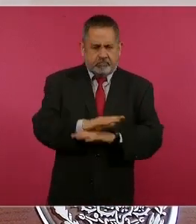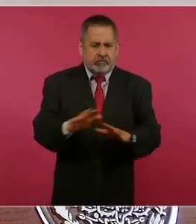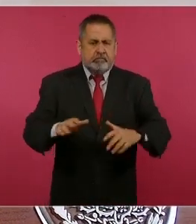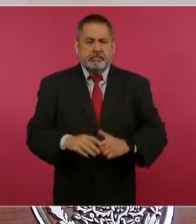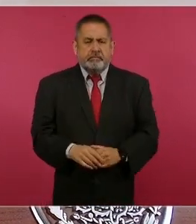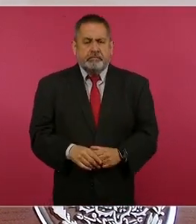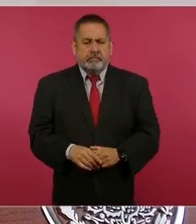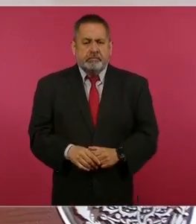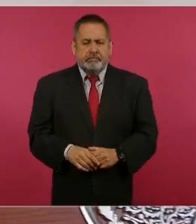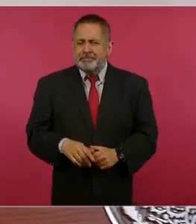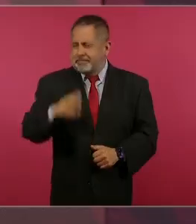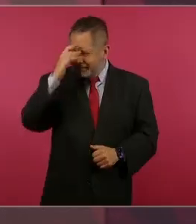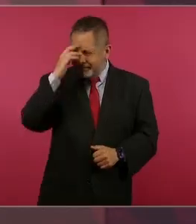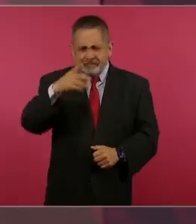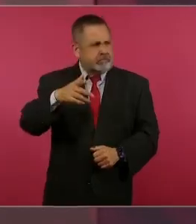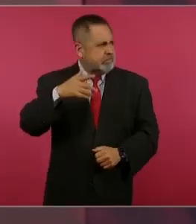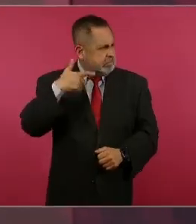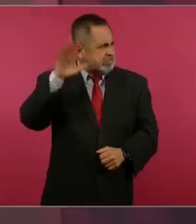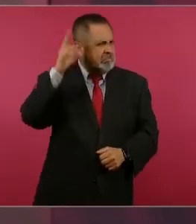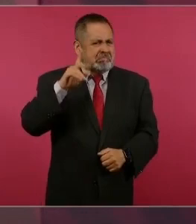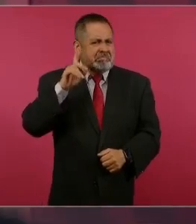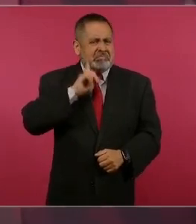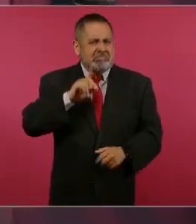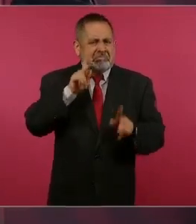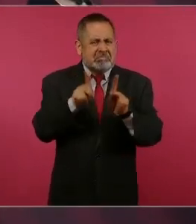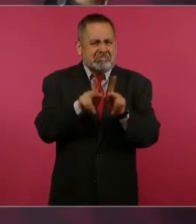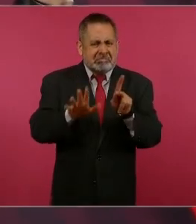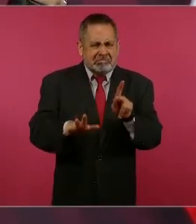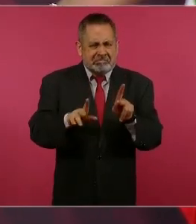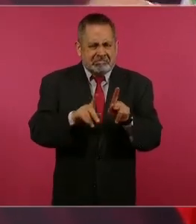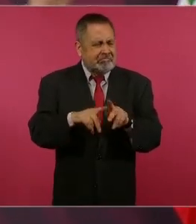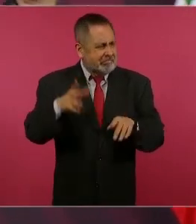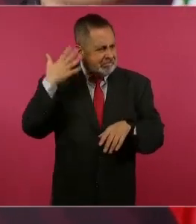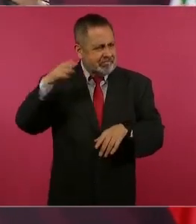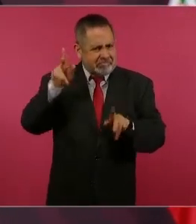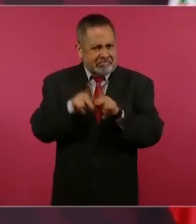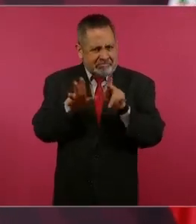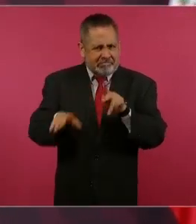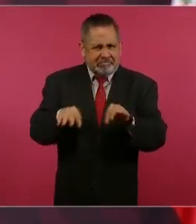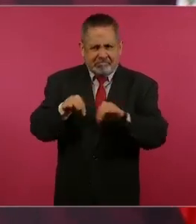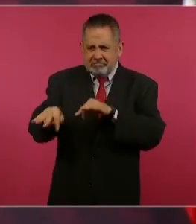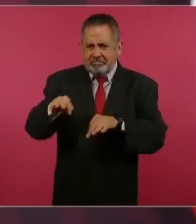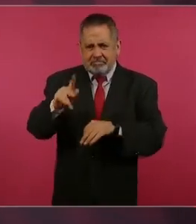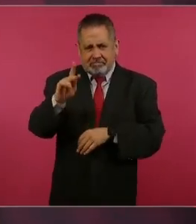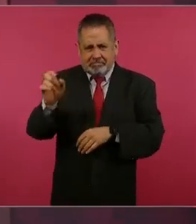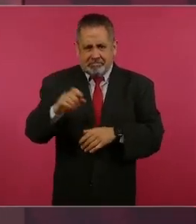Había una prima mía, ¿no?, que trabajaba ya en Pemex y tenía contratos.